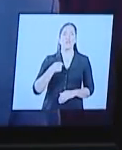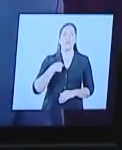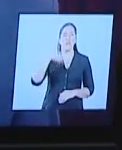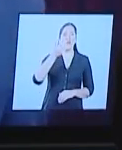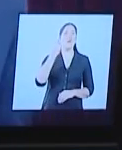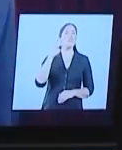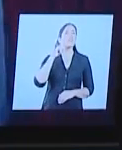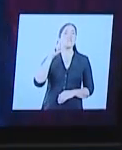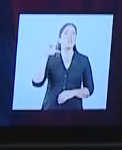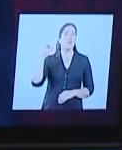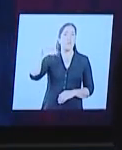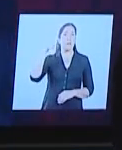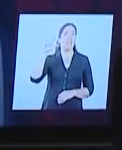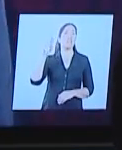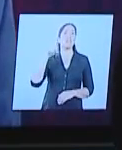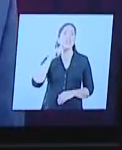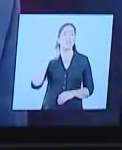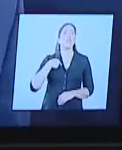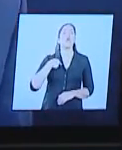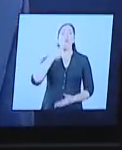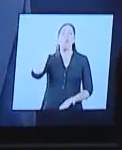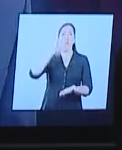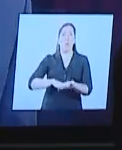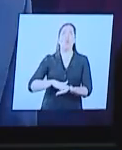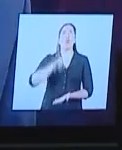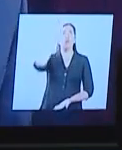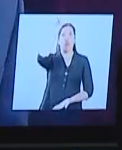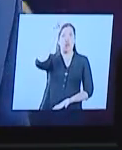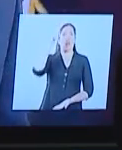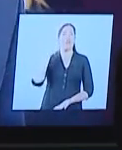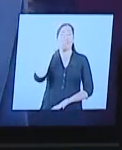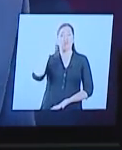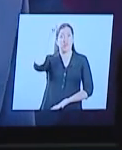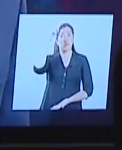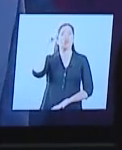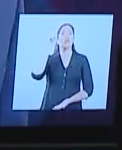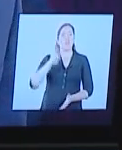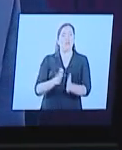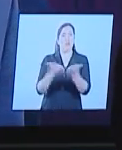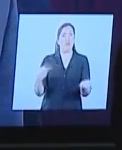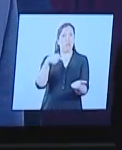antípodas de la expresidente. Ahora podemos decir y hablar como corresponde según la Real Academia Española.